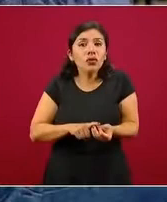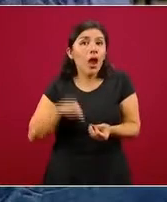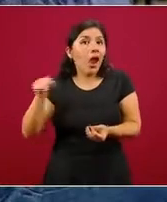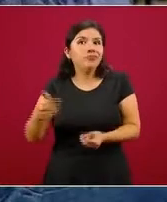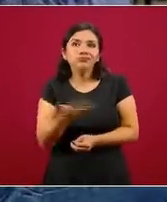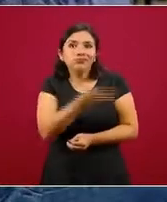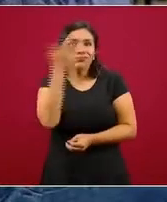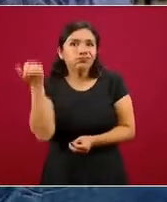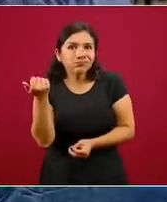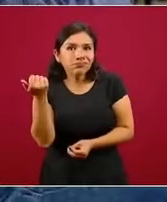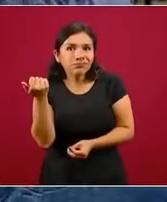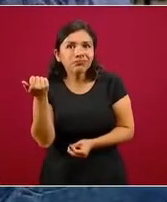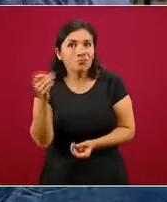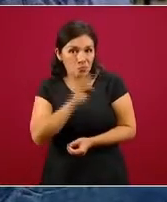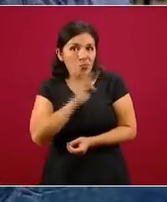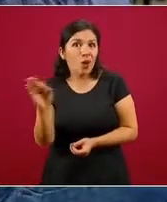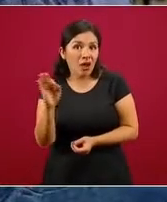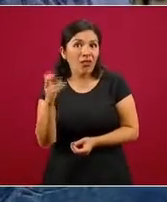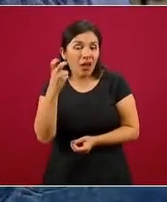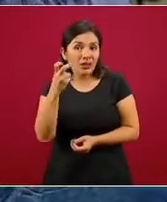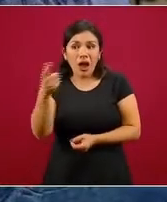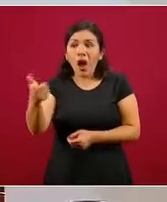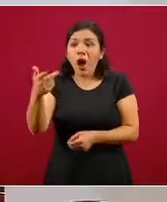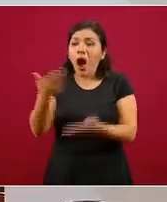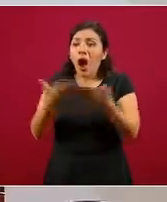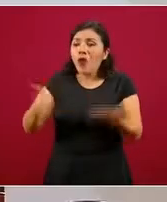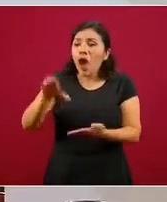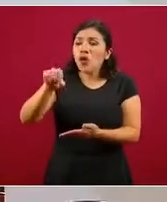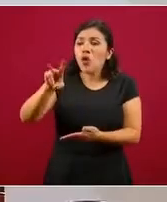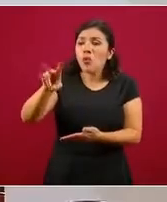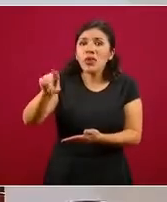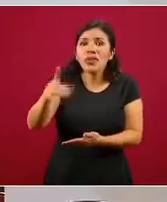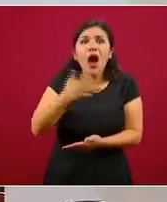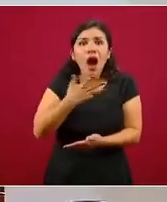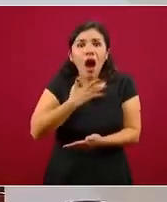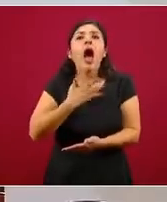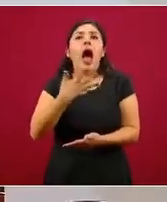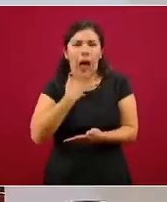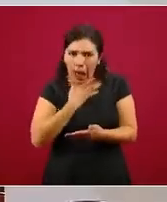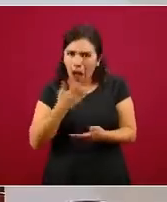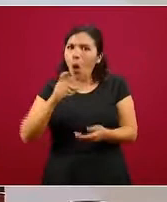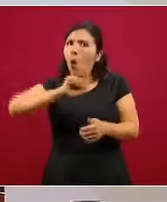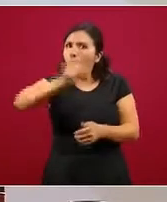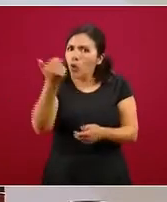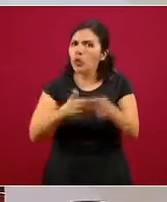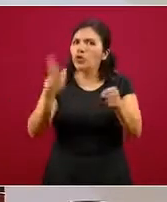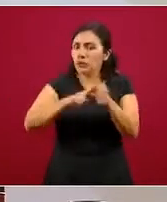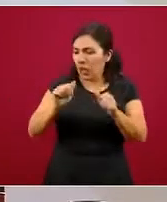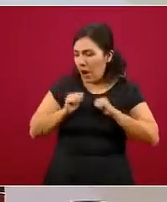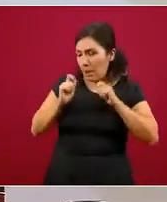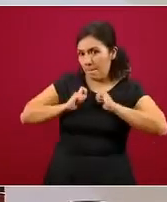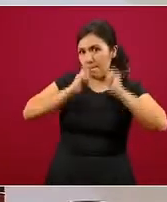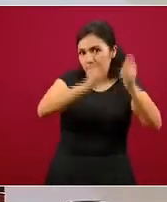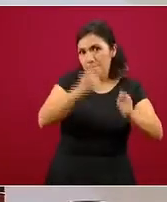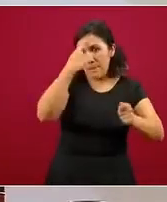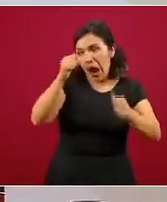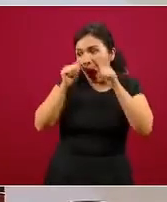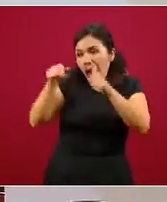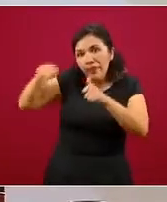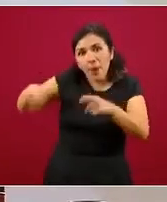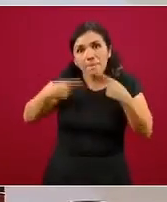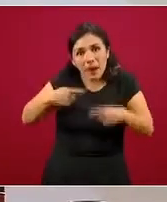atender es ¿dónde me toca si el hospital se volvió COVID? Hay un hospital designado para atenderle a esa persona.